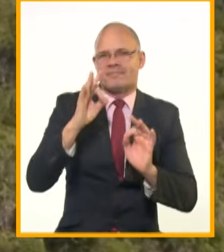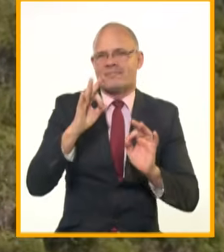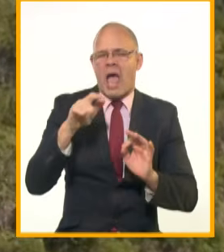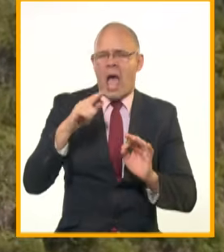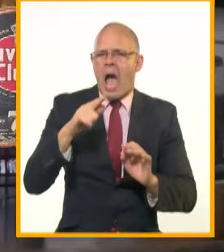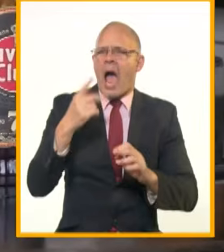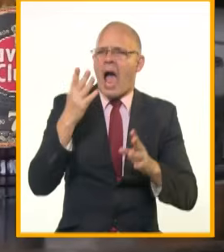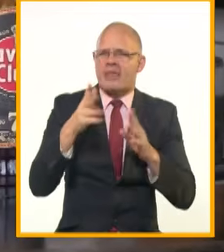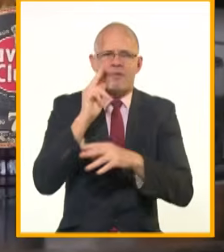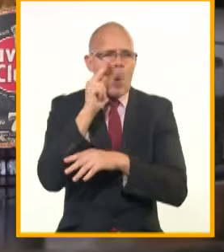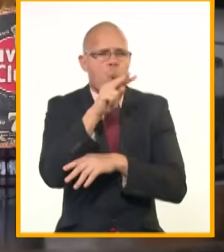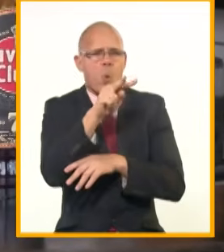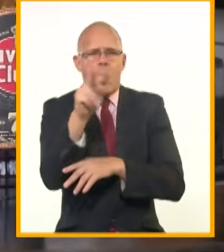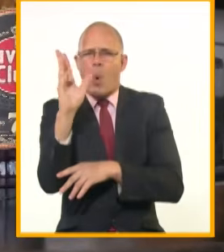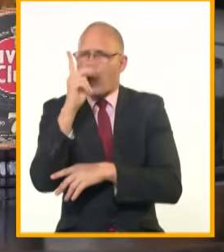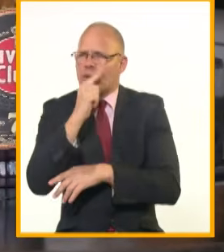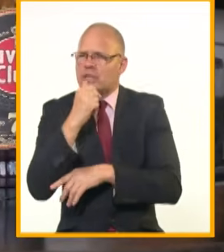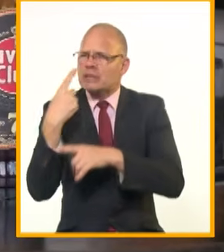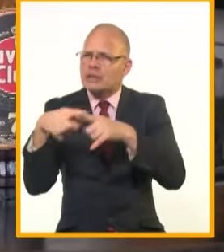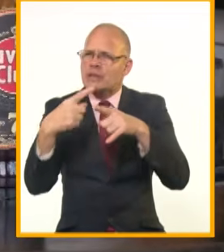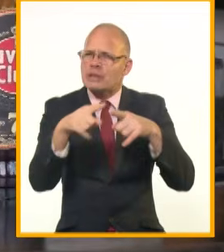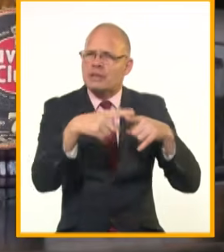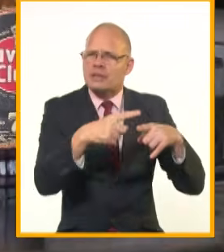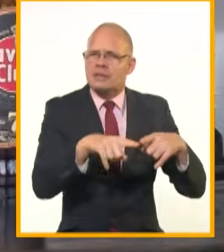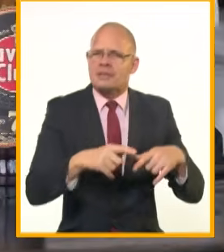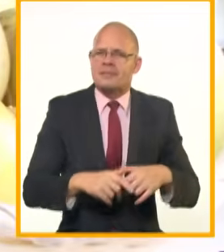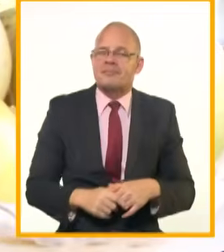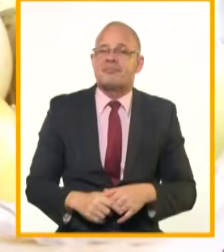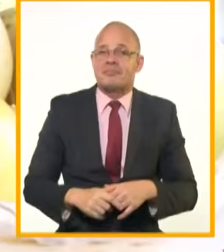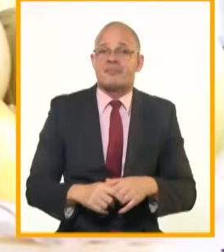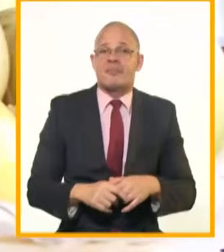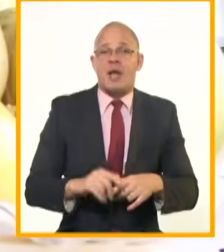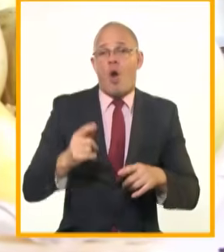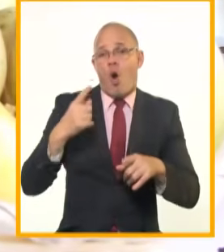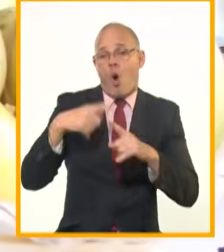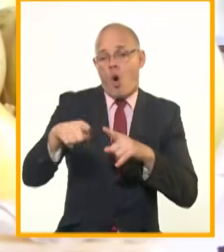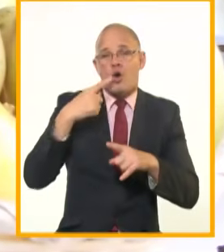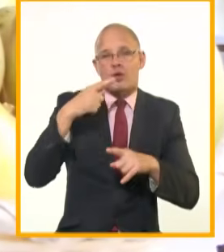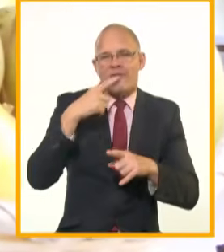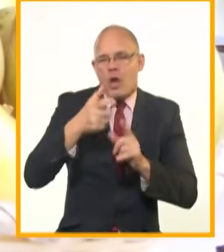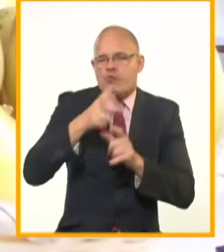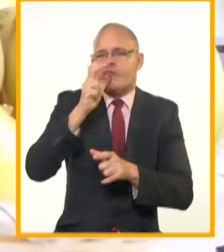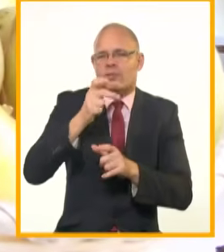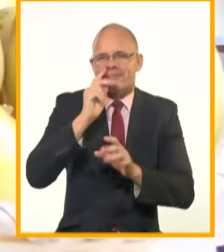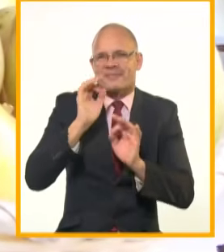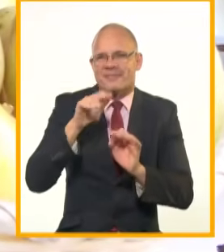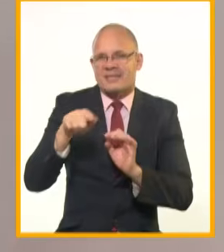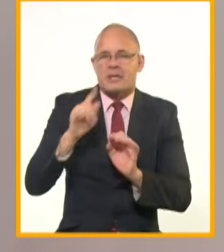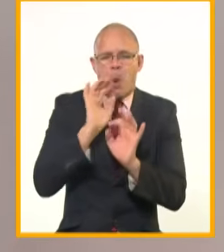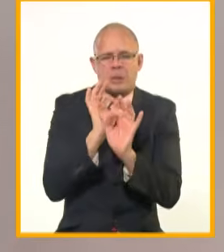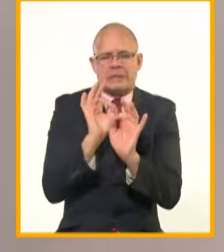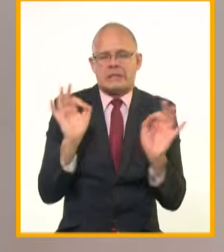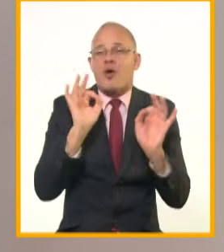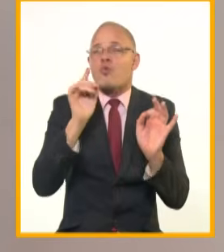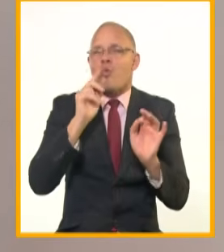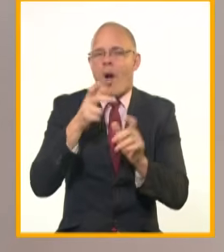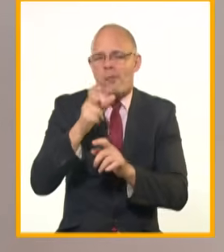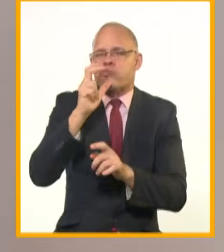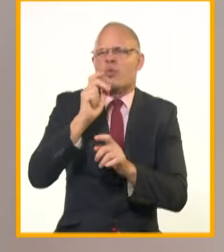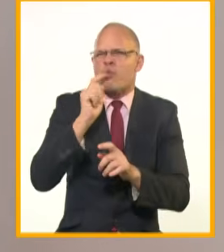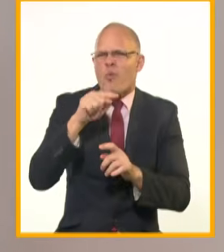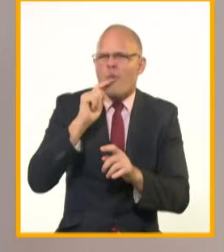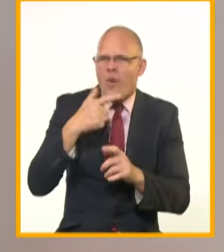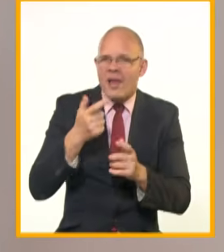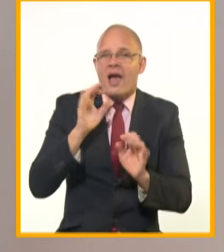vistas impresionantes y un ambiente único. Lo que distingue la coctelería mayabequense es el cóctel Guarajil, hecho a